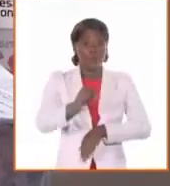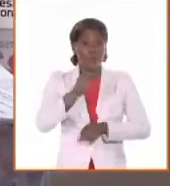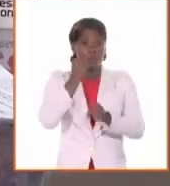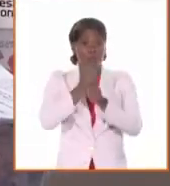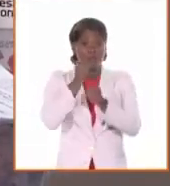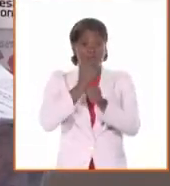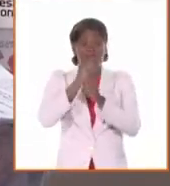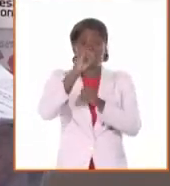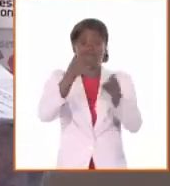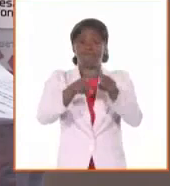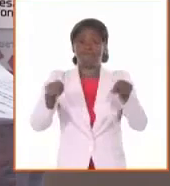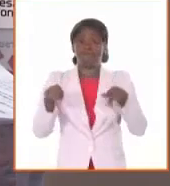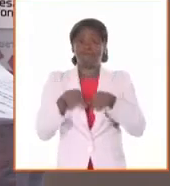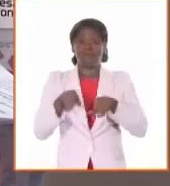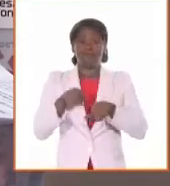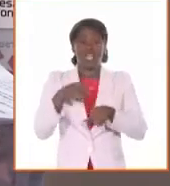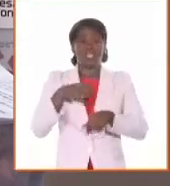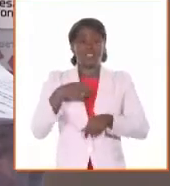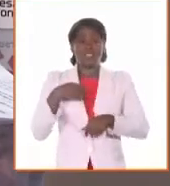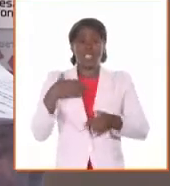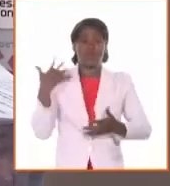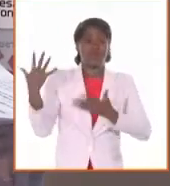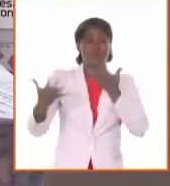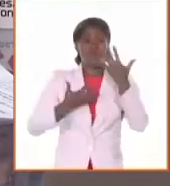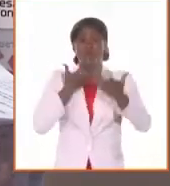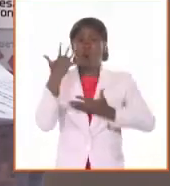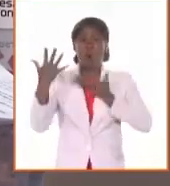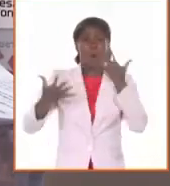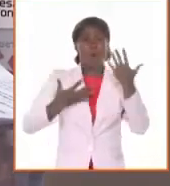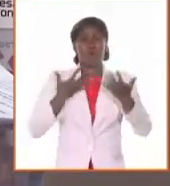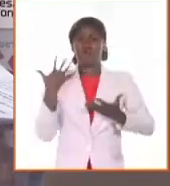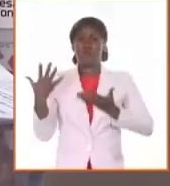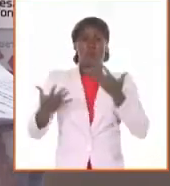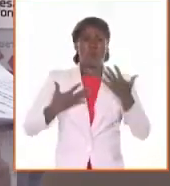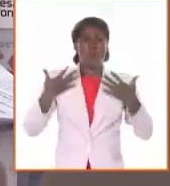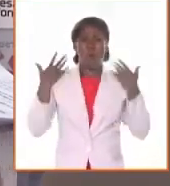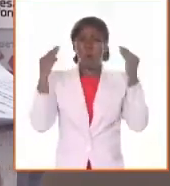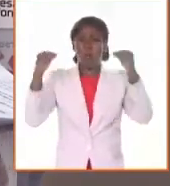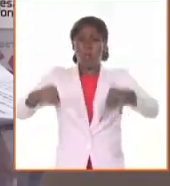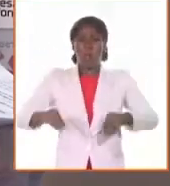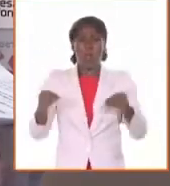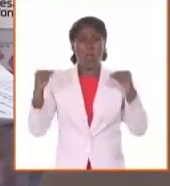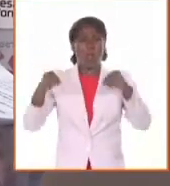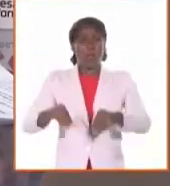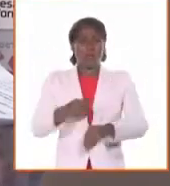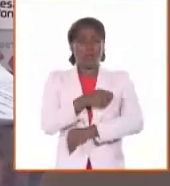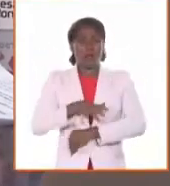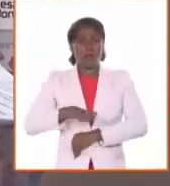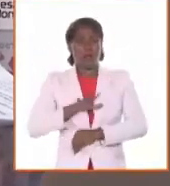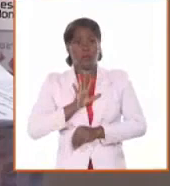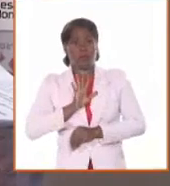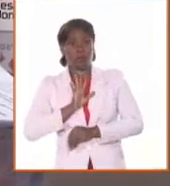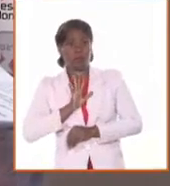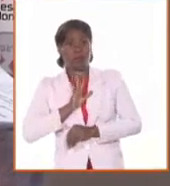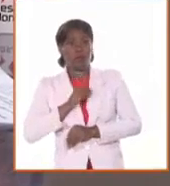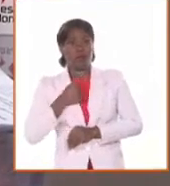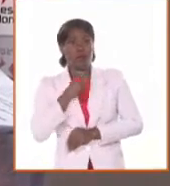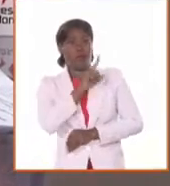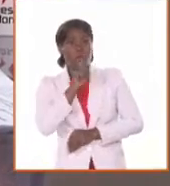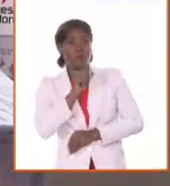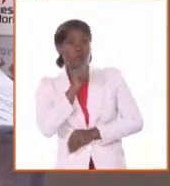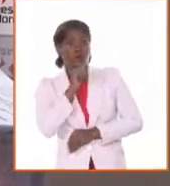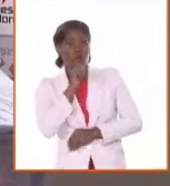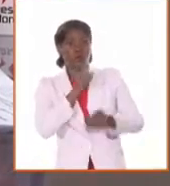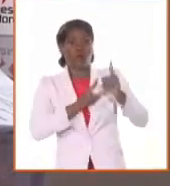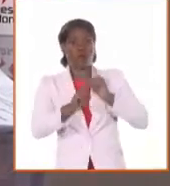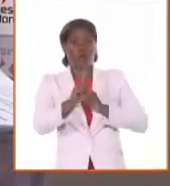a a solicitar también se habla de los casos particular que quizás nos pueda explicar usted de si hay